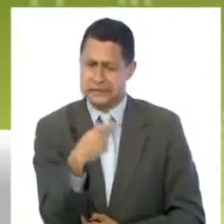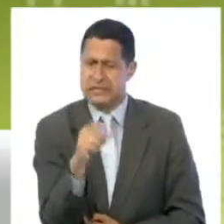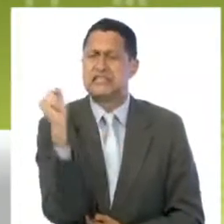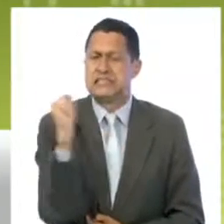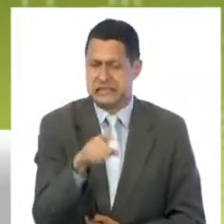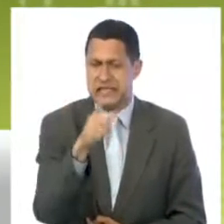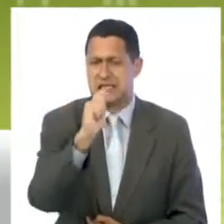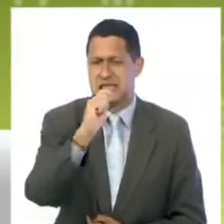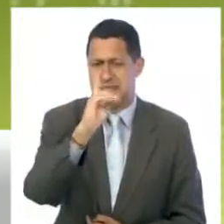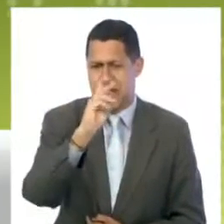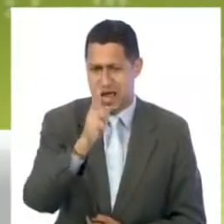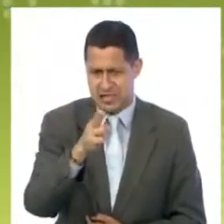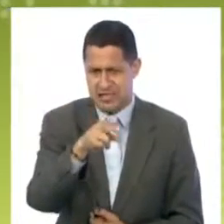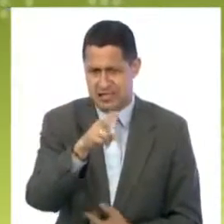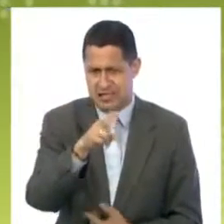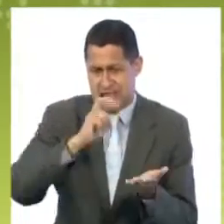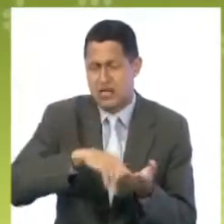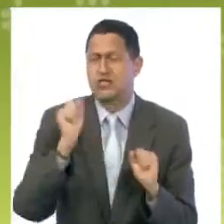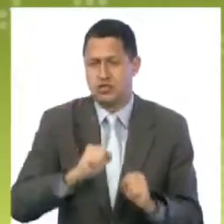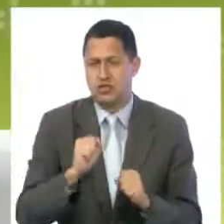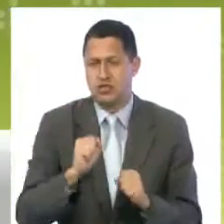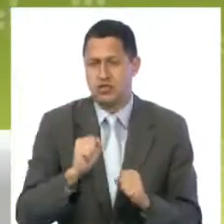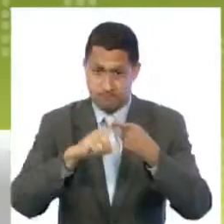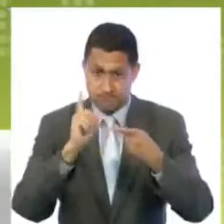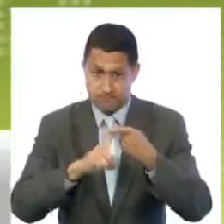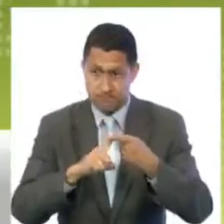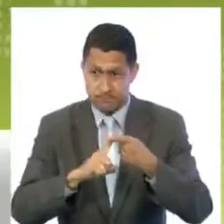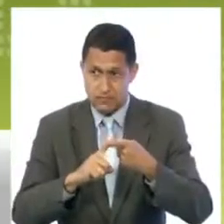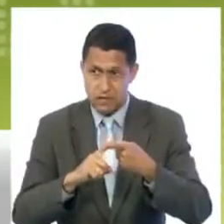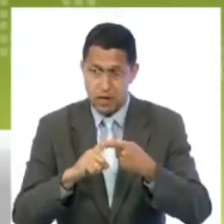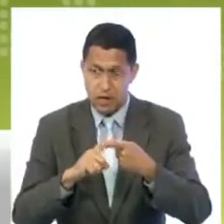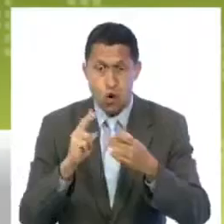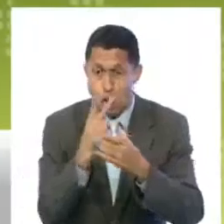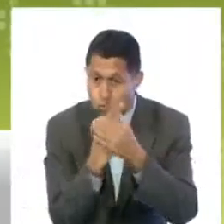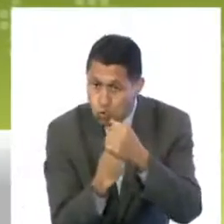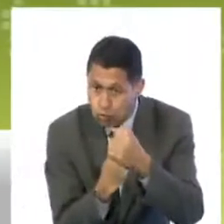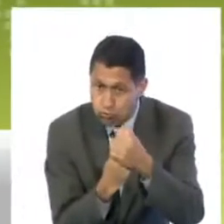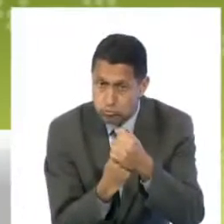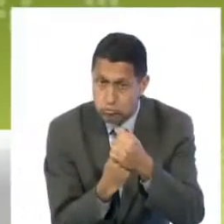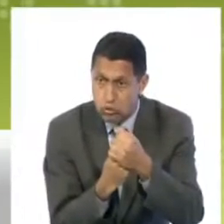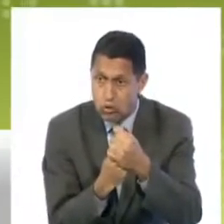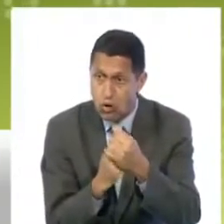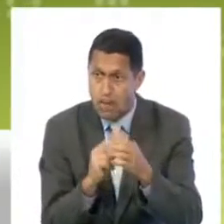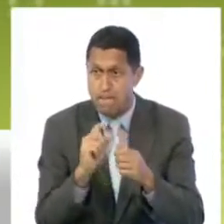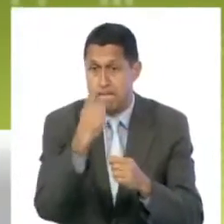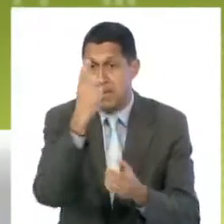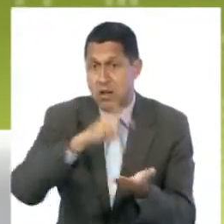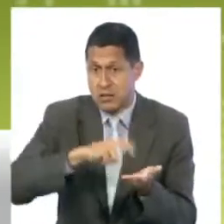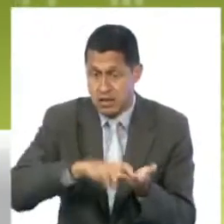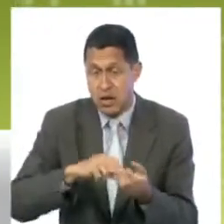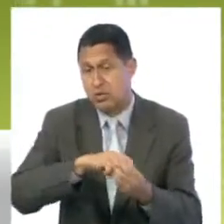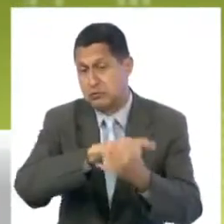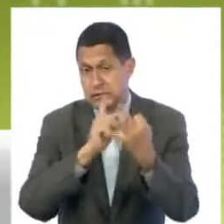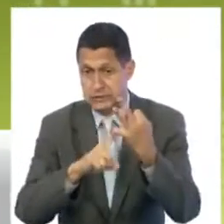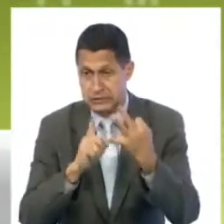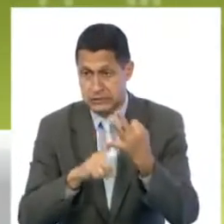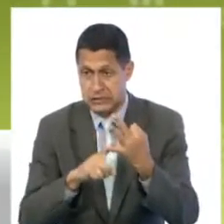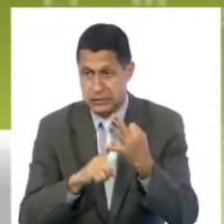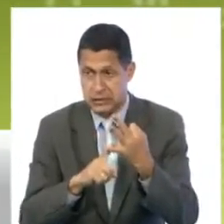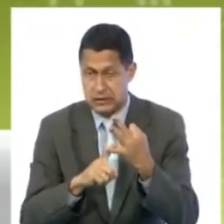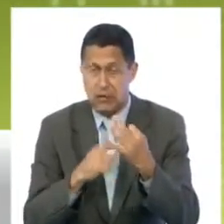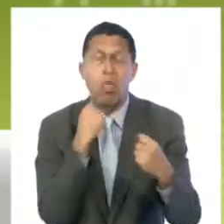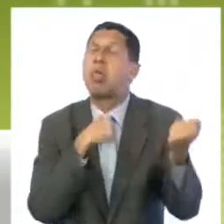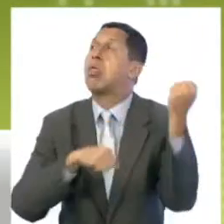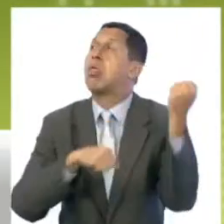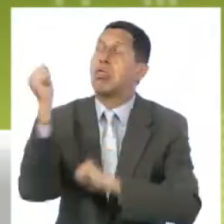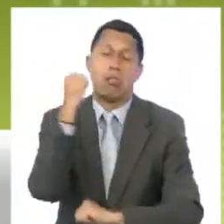haga pensar de que mi hijo tiene un aumento de la actividad motora, una hiperactividad, o es inatento, sí debemos acudir a